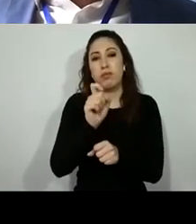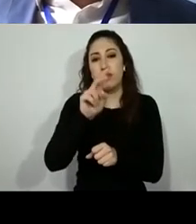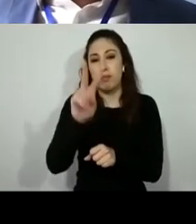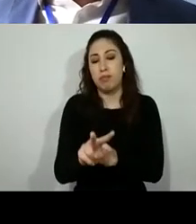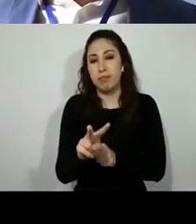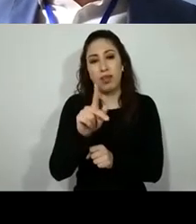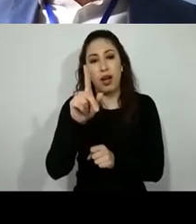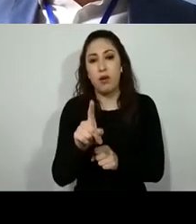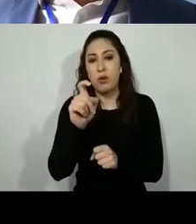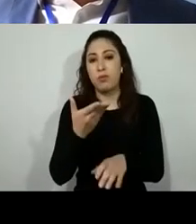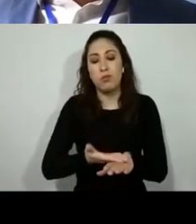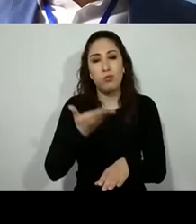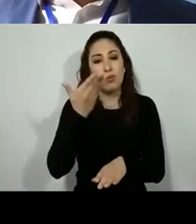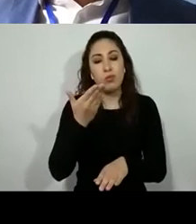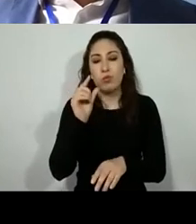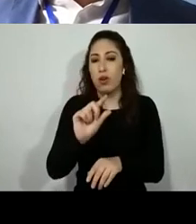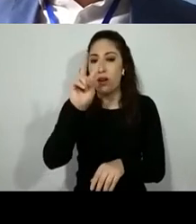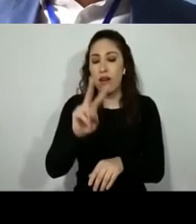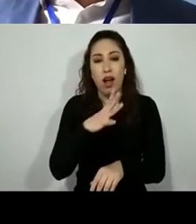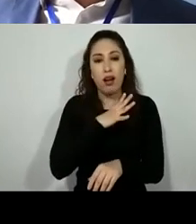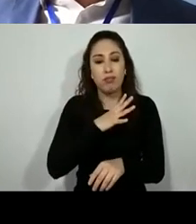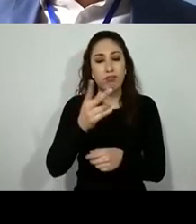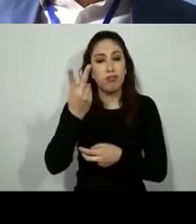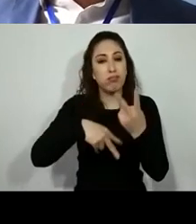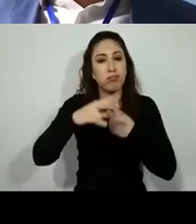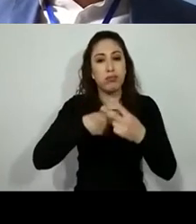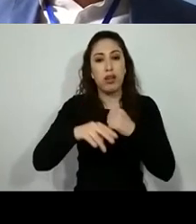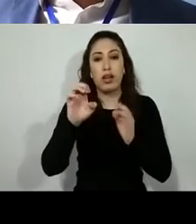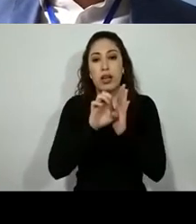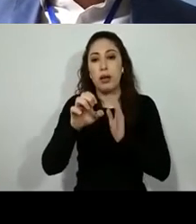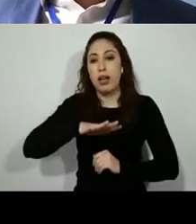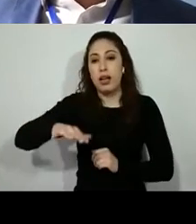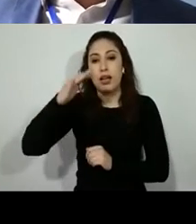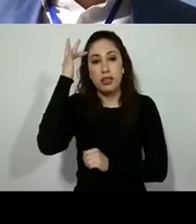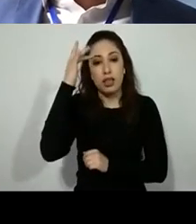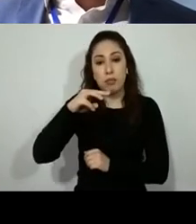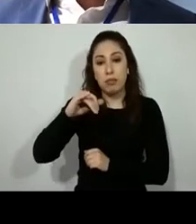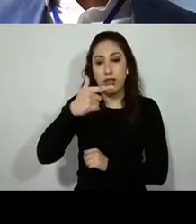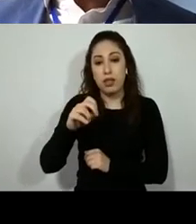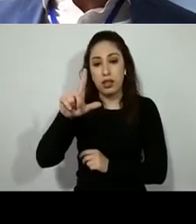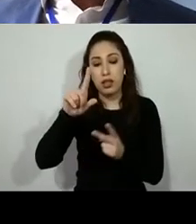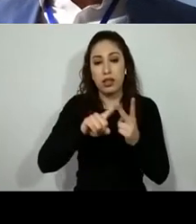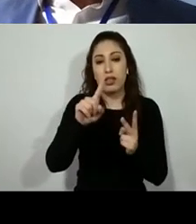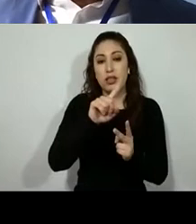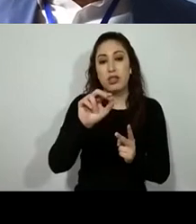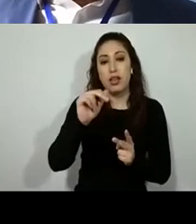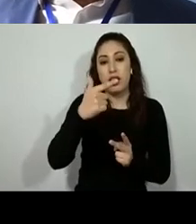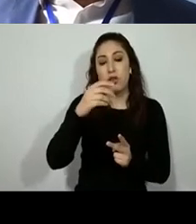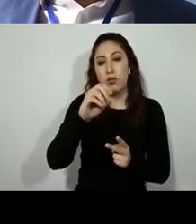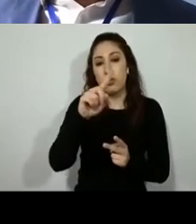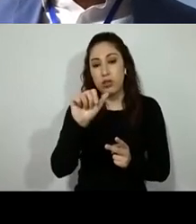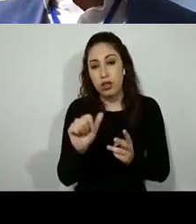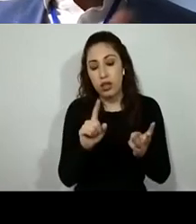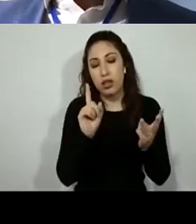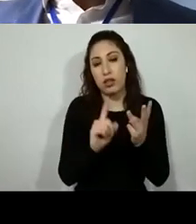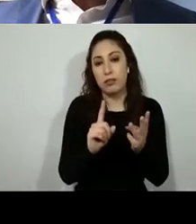agua. Basta ir a la colonia San Miguel Teotongo, Miravalle, Lomas de Zaragoza,